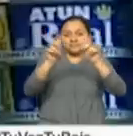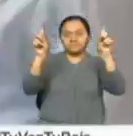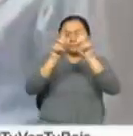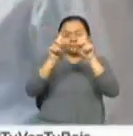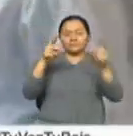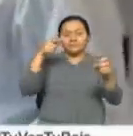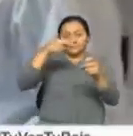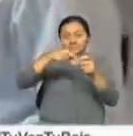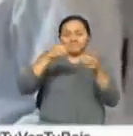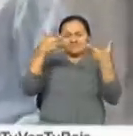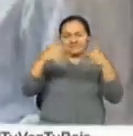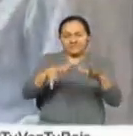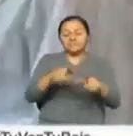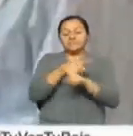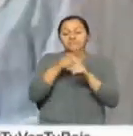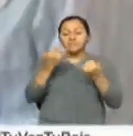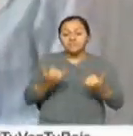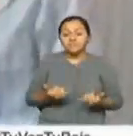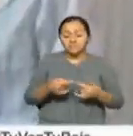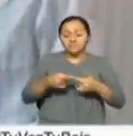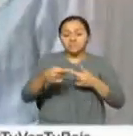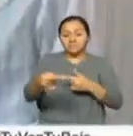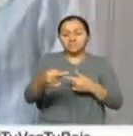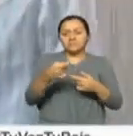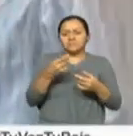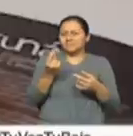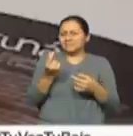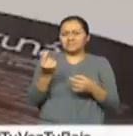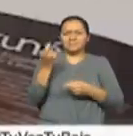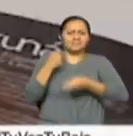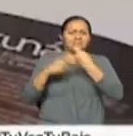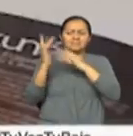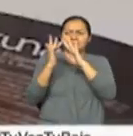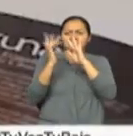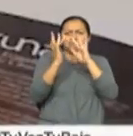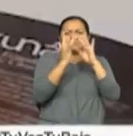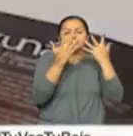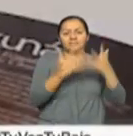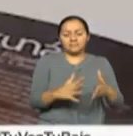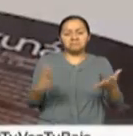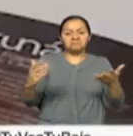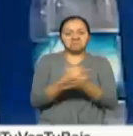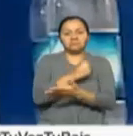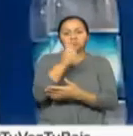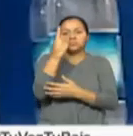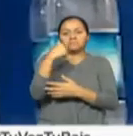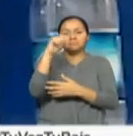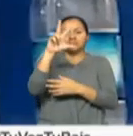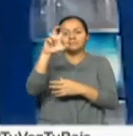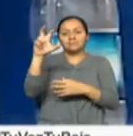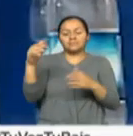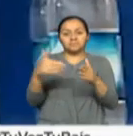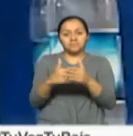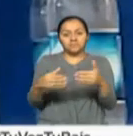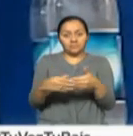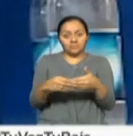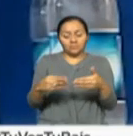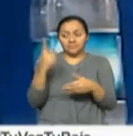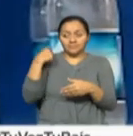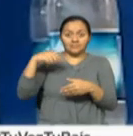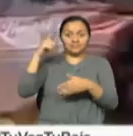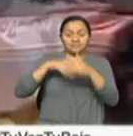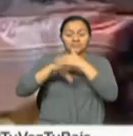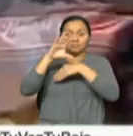esta feria internacional, quienes lograron ventas inmediatas por más de $1.3 millones. Según las estimaciones del Banco